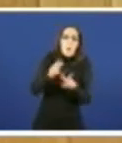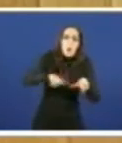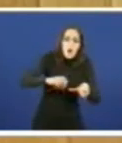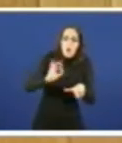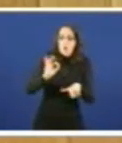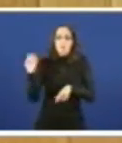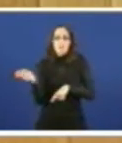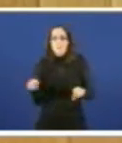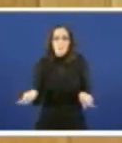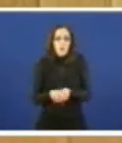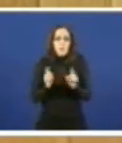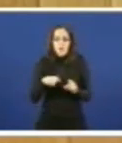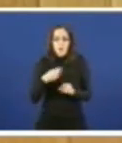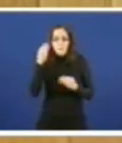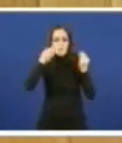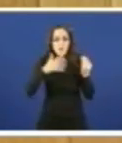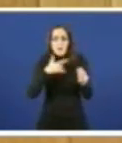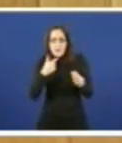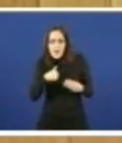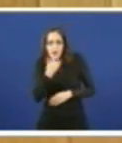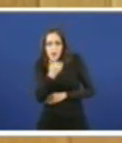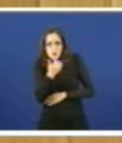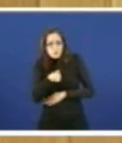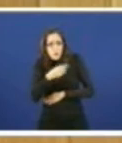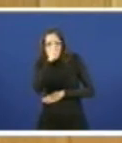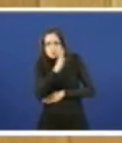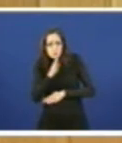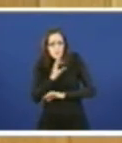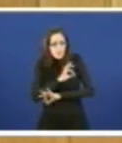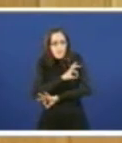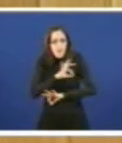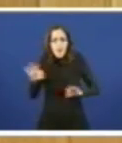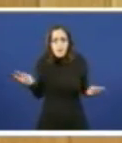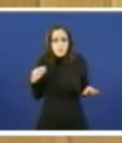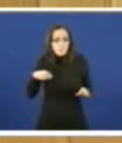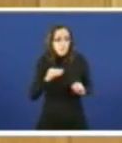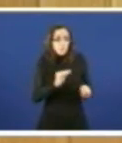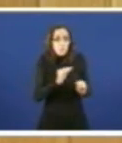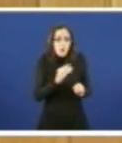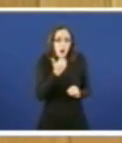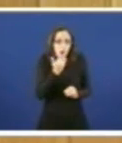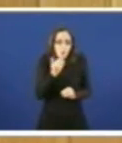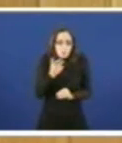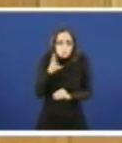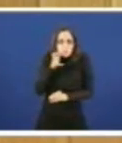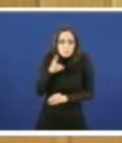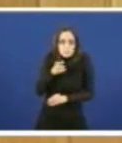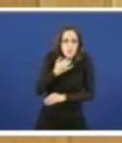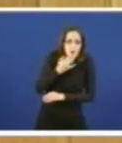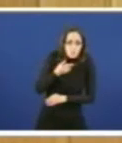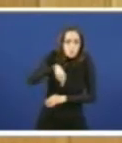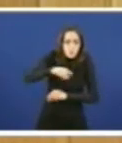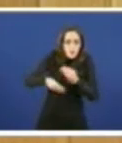Eu entendo que non hai nada detrás desta proposición non de lei que a vostede lle poda parecer sospeitoso. É